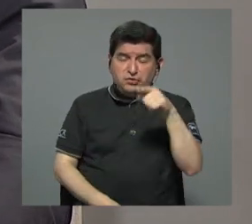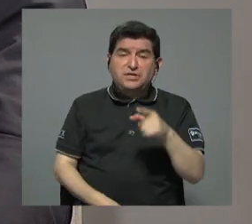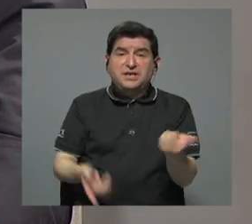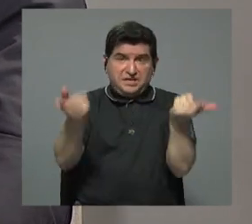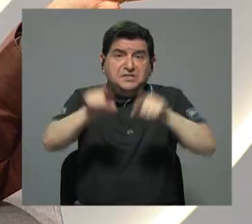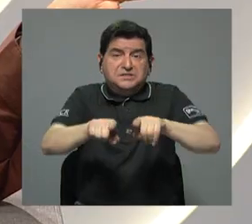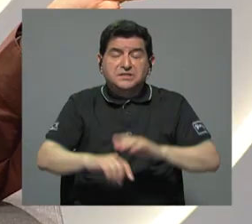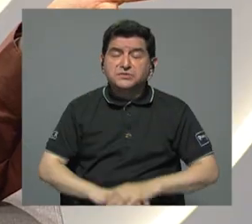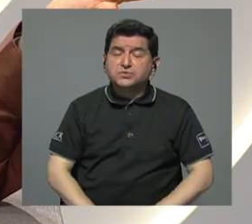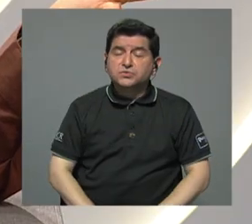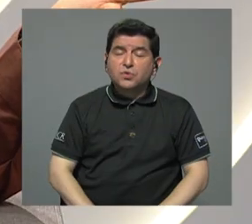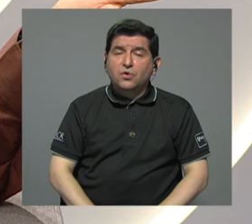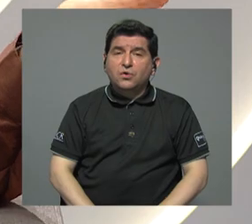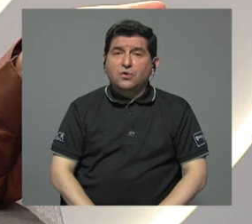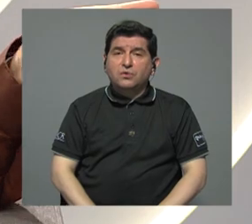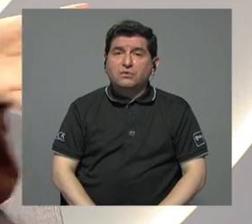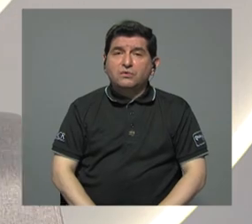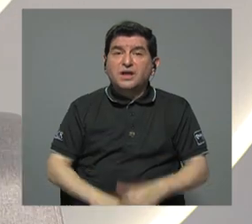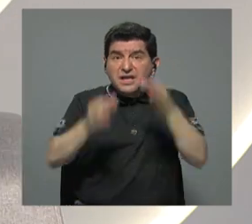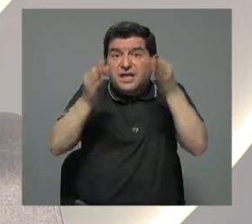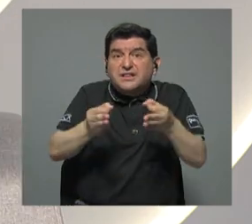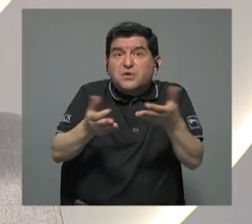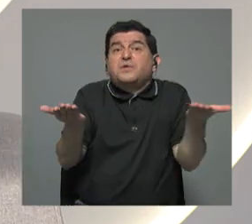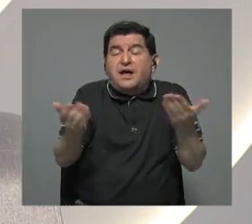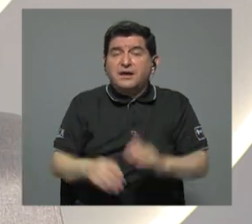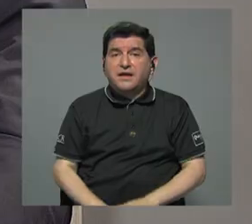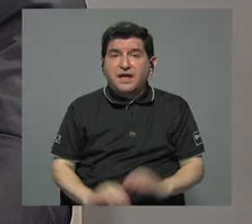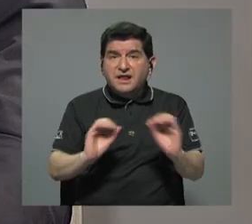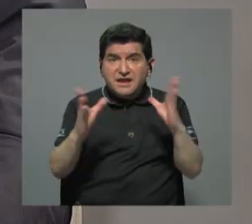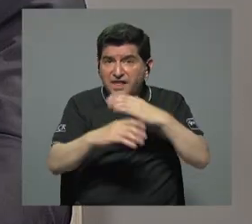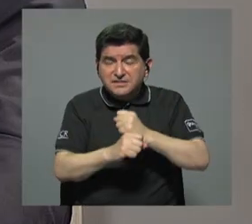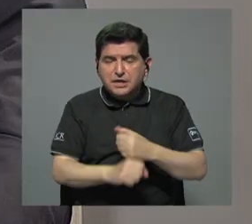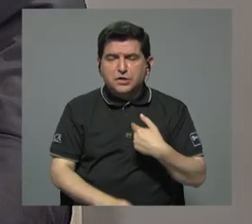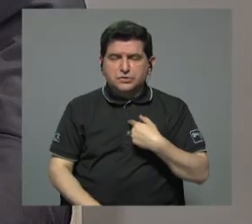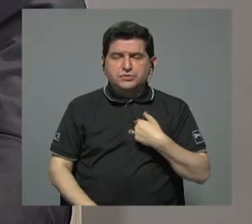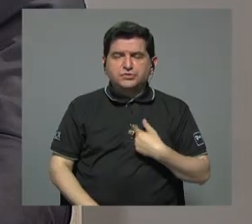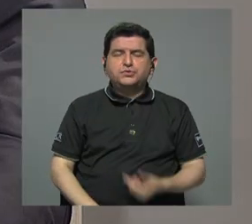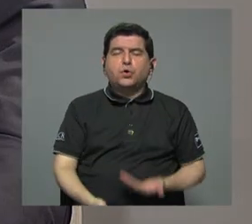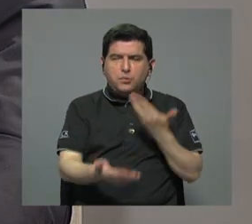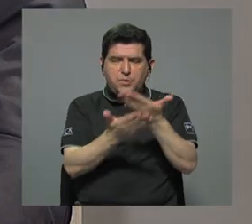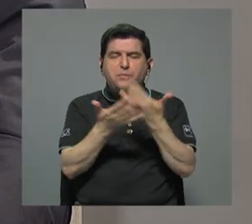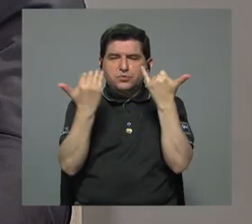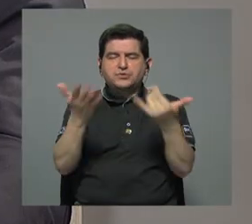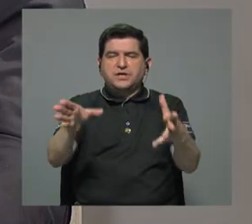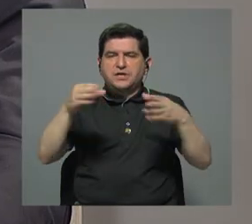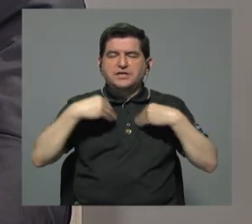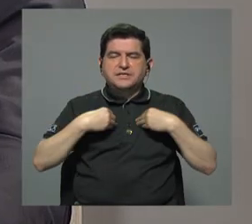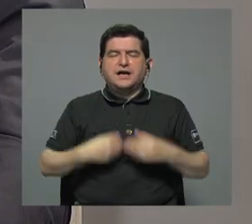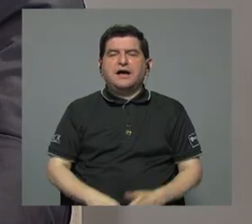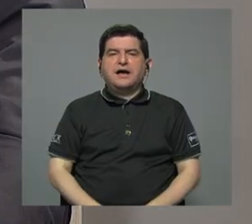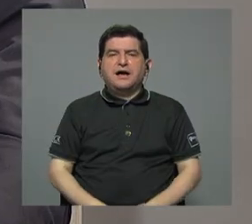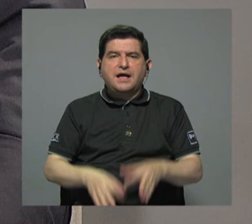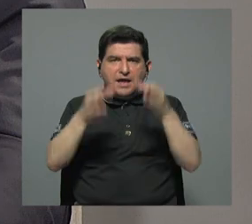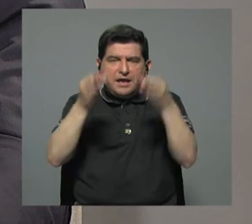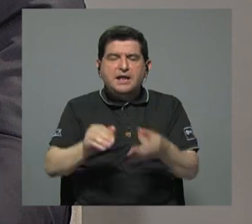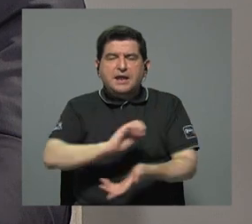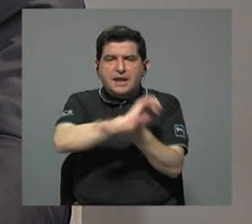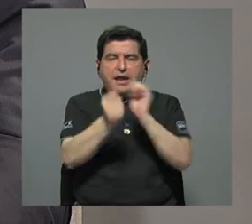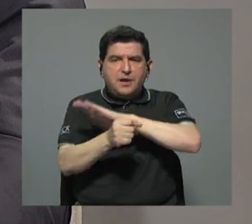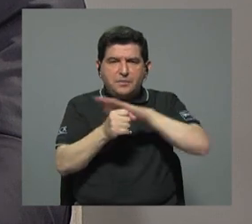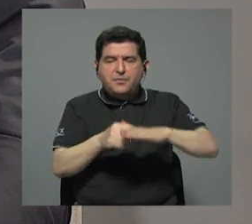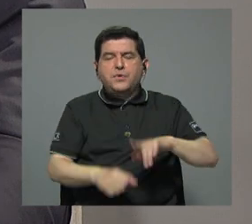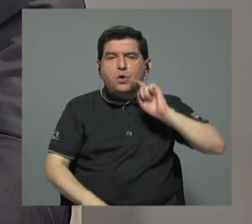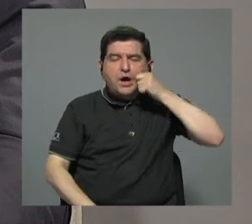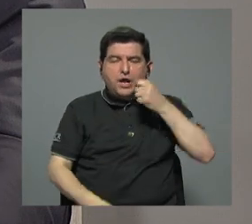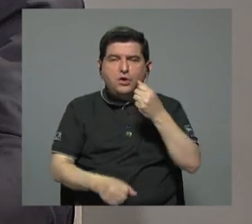entonces el tribunal yo yo plasmar la plantilla y fue acogido y así esté escritos del tribunal de forma integral al código